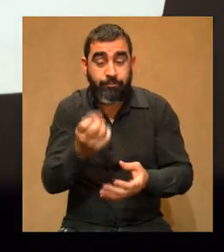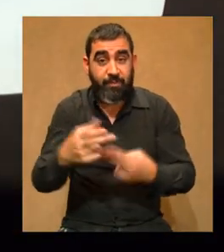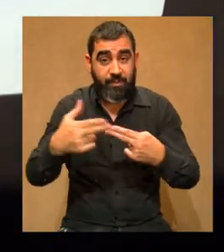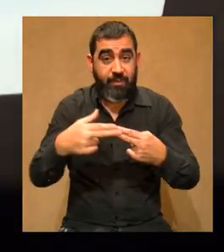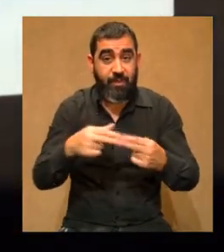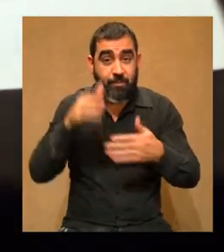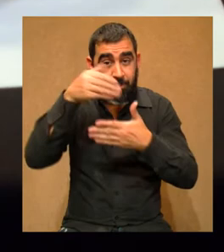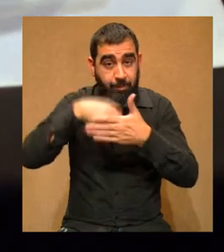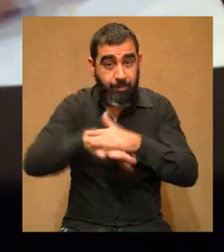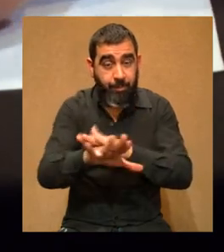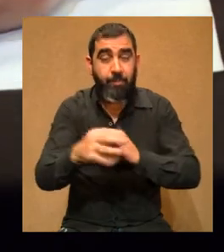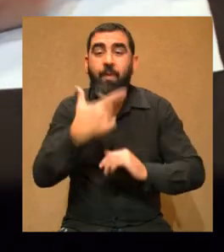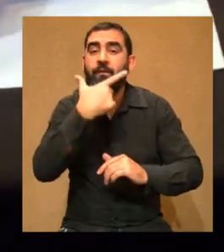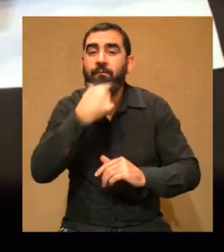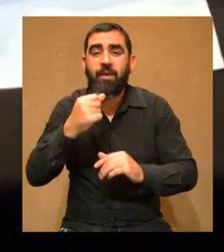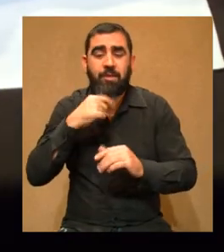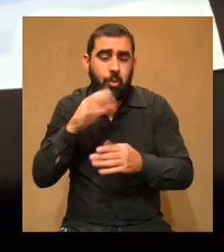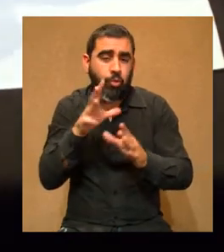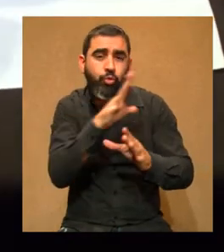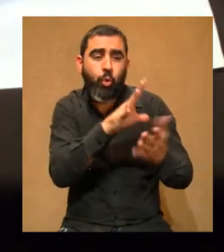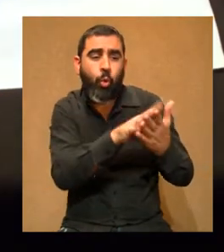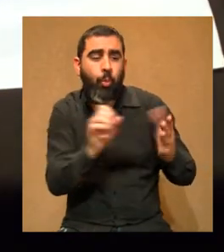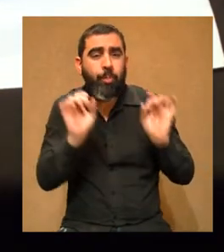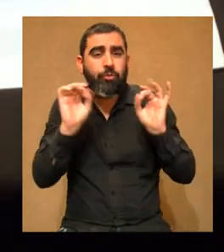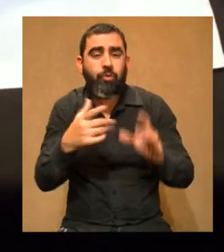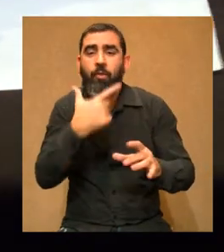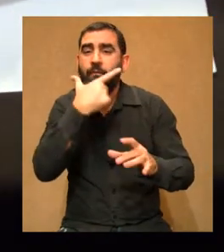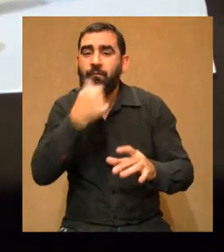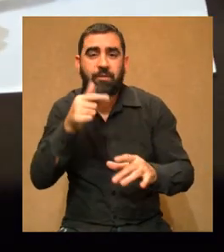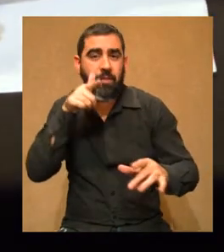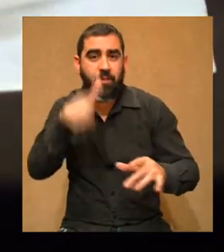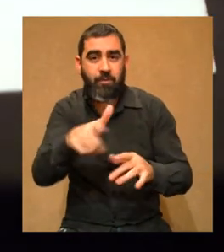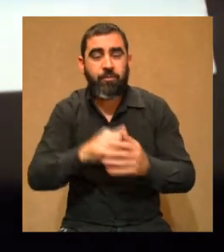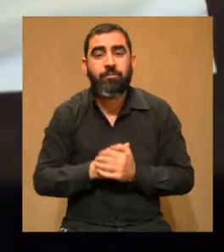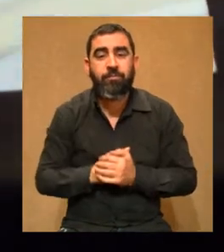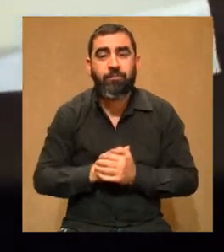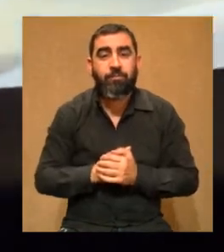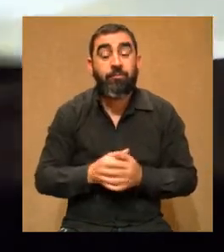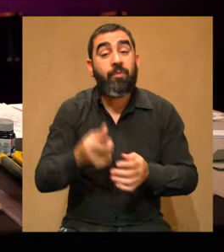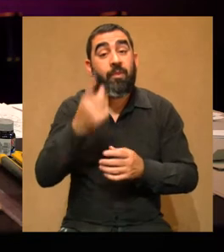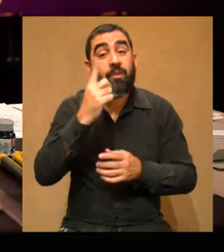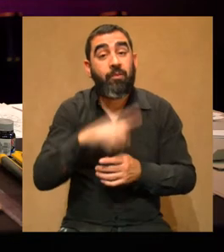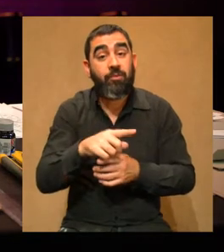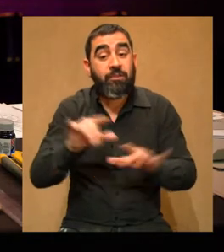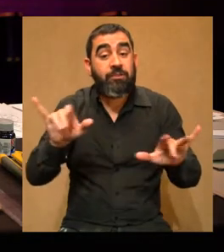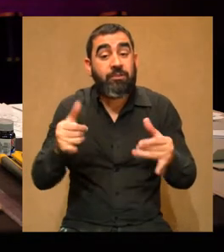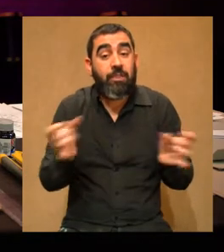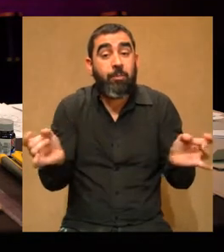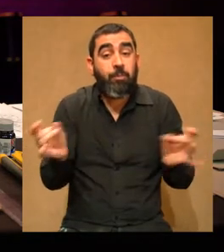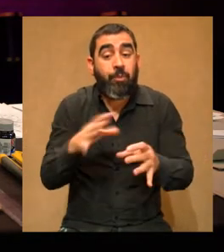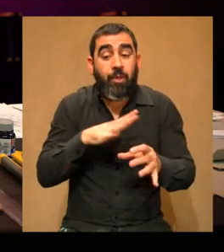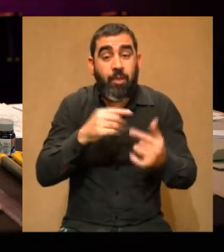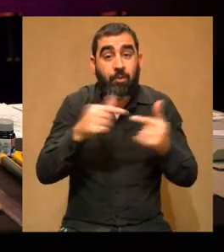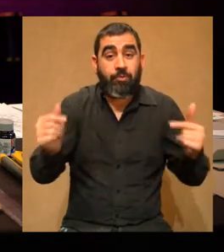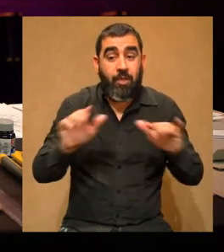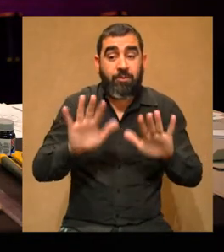esto lo imprimí sí exacto y seguir las indicaciones que qué maravilla entonces ya nos queda